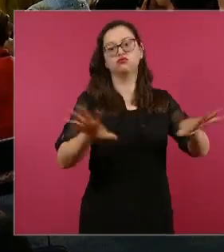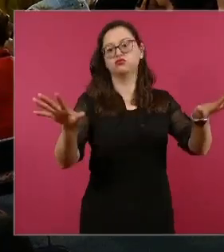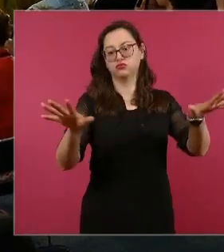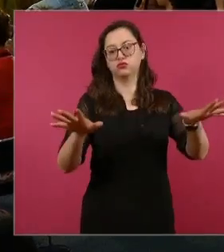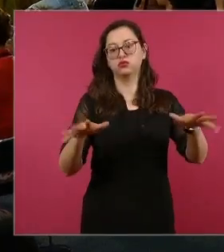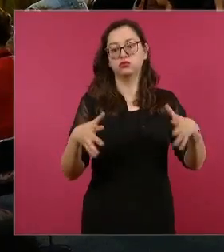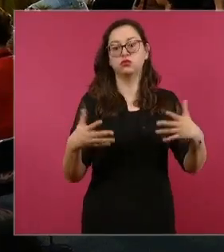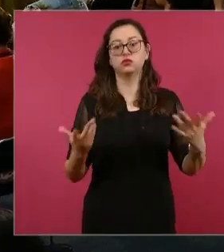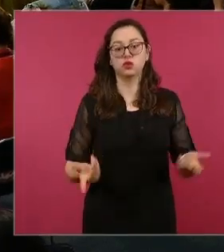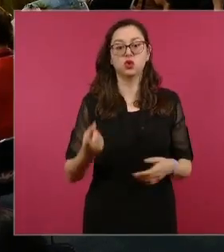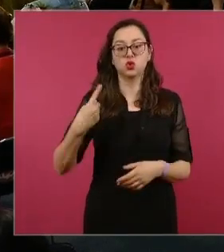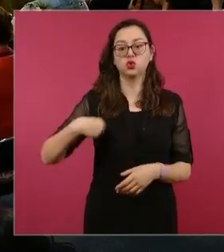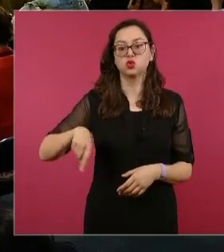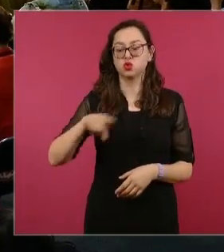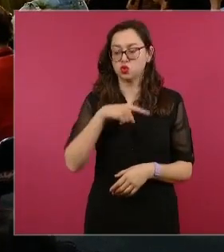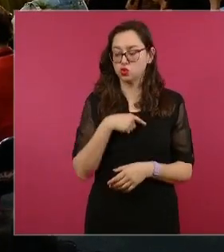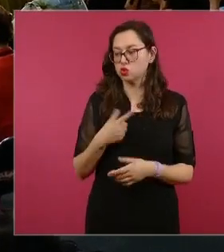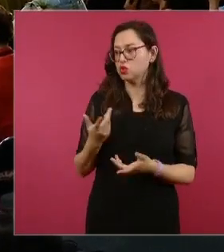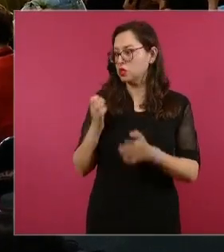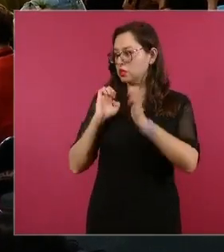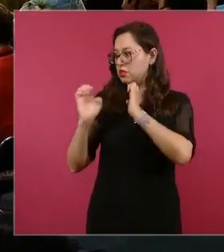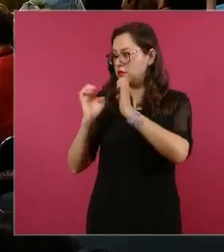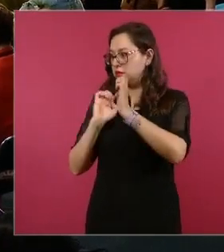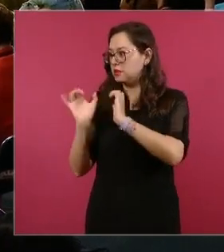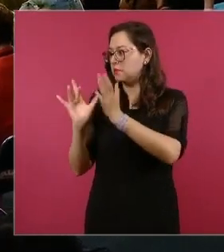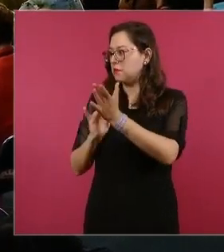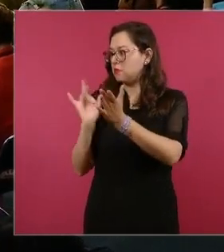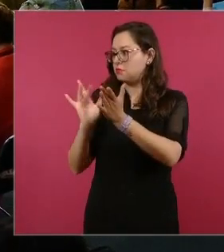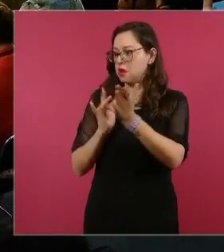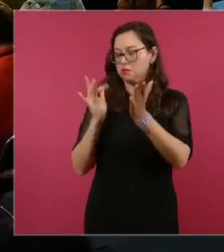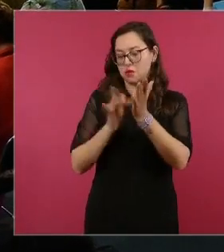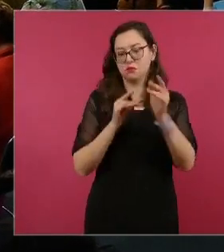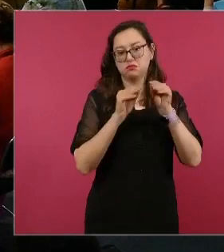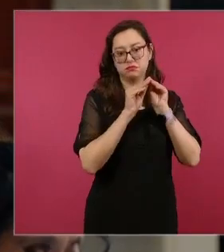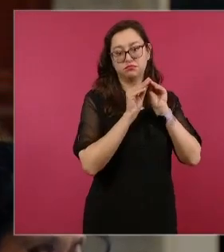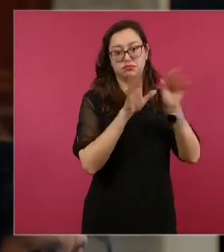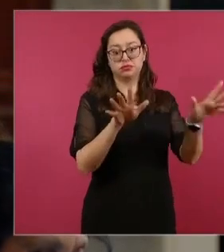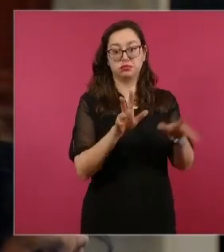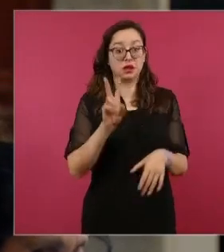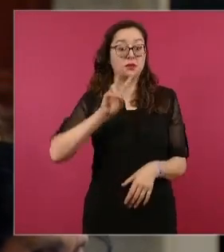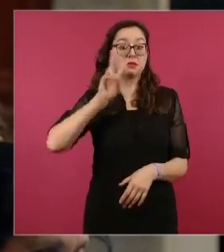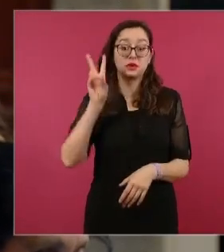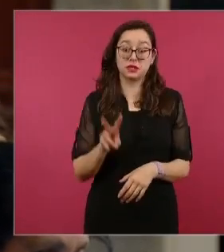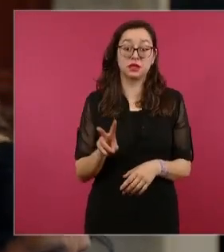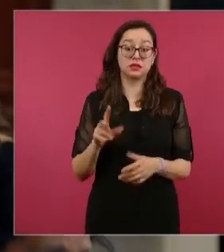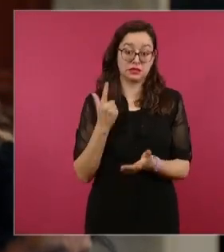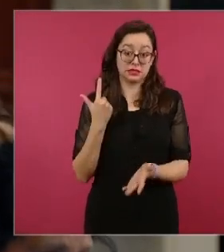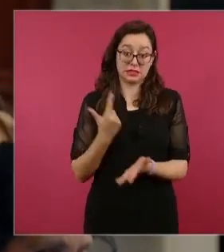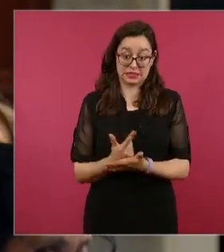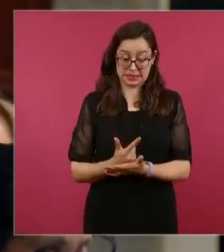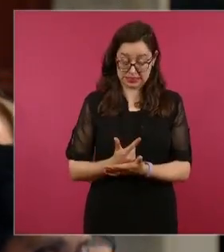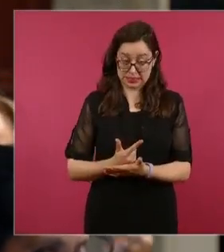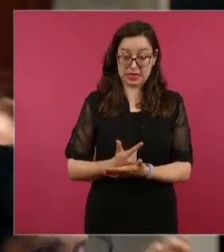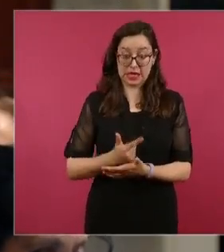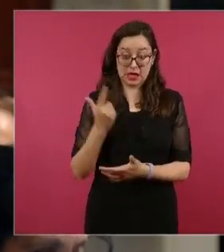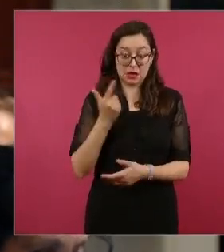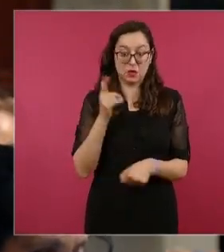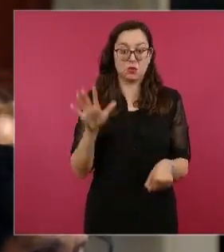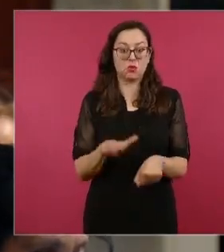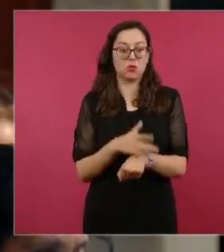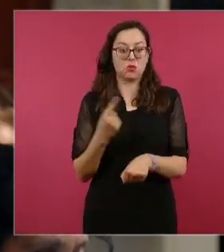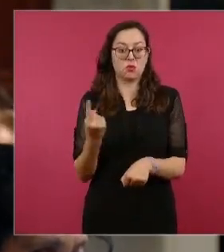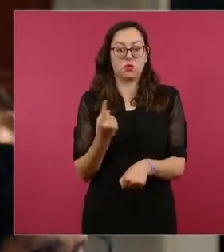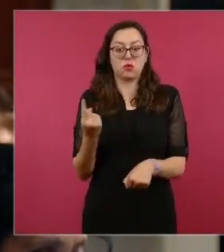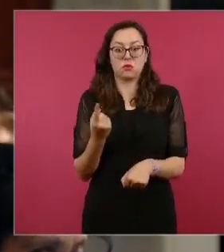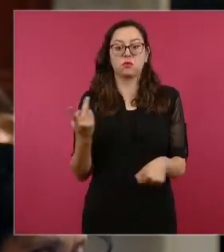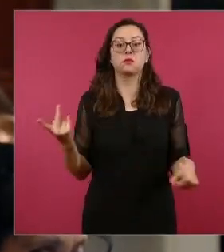y todo esto que fuimos a hacer, presidente, y pues pues sí es muy grave lo que sucedió porque pues al parecer